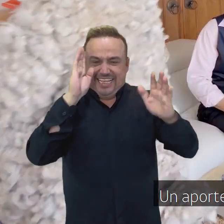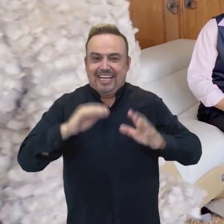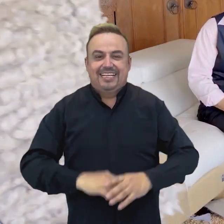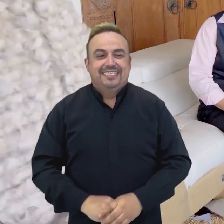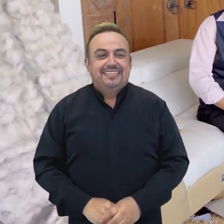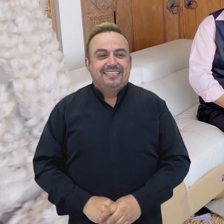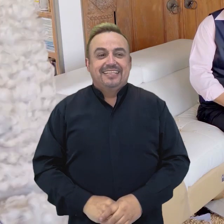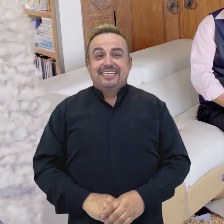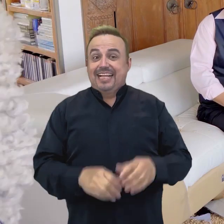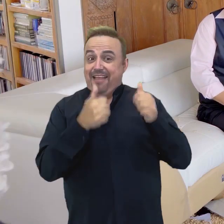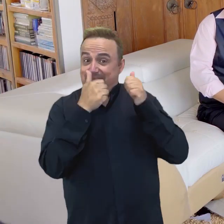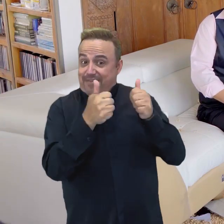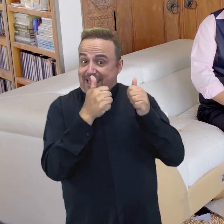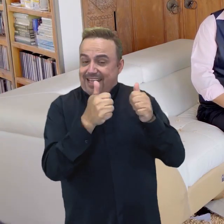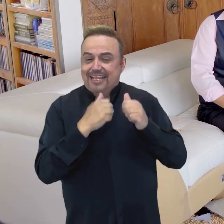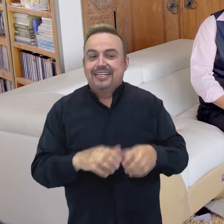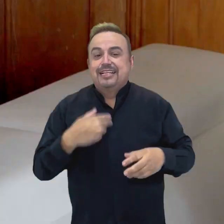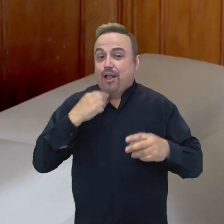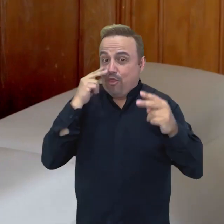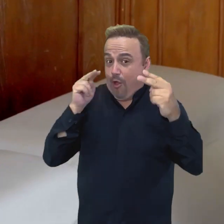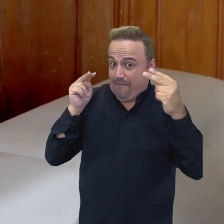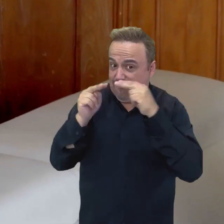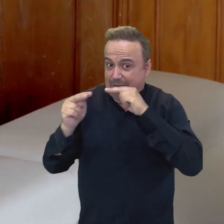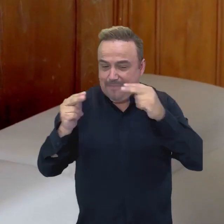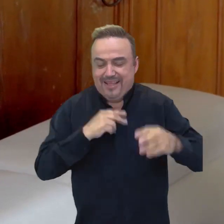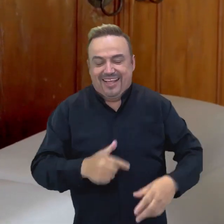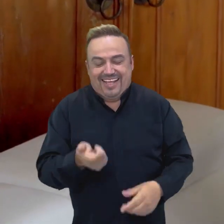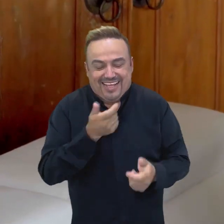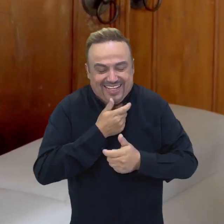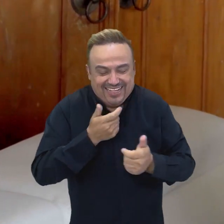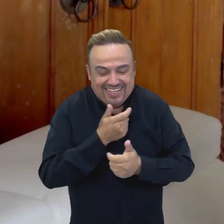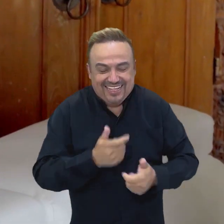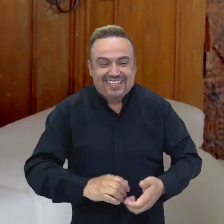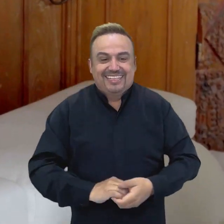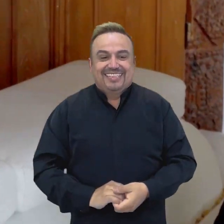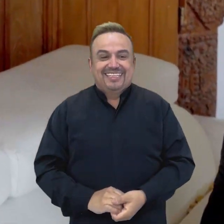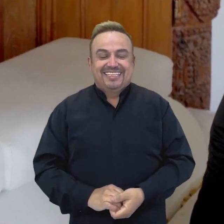Claro, que le haya ido. Voy a pedir un Uber.